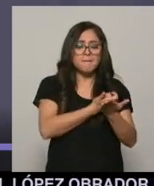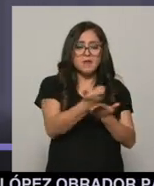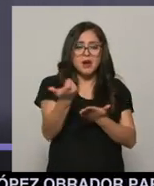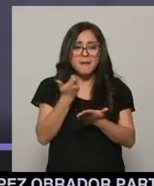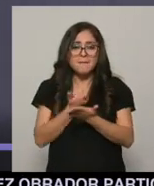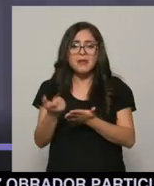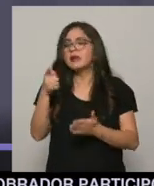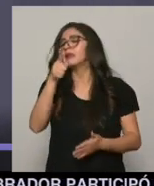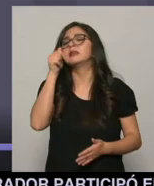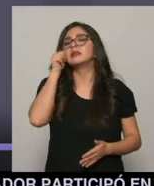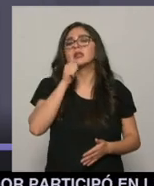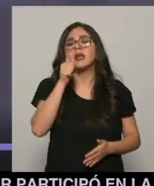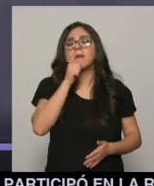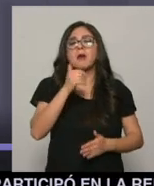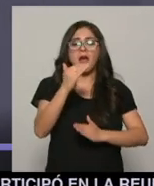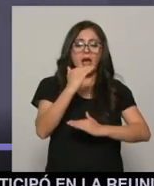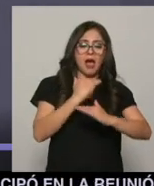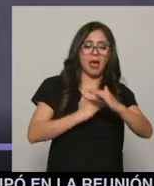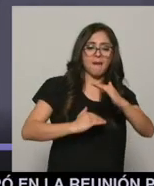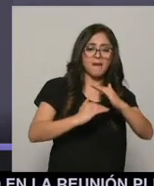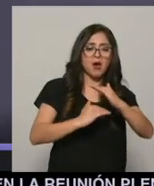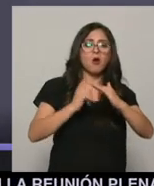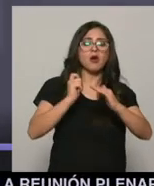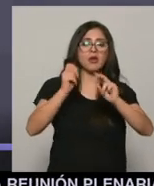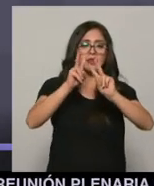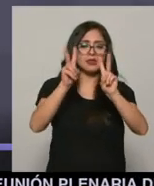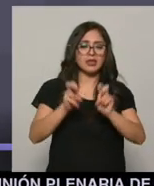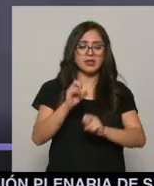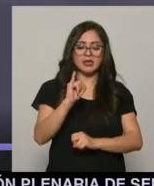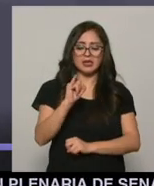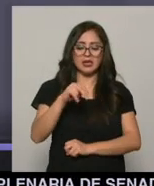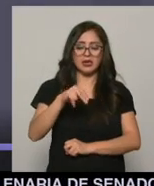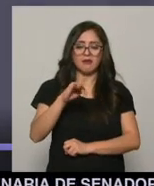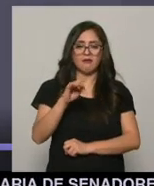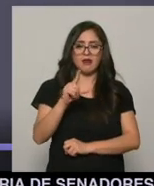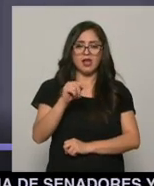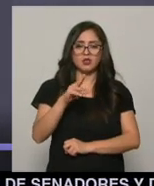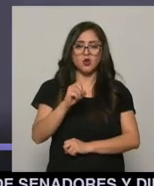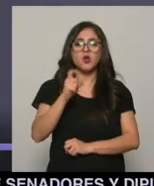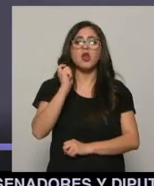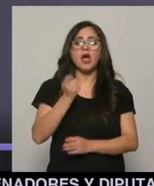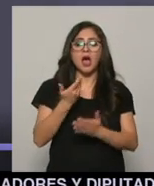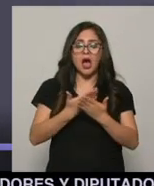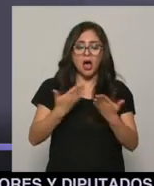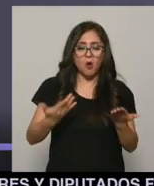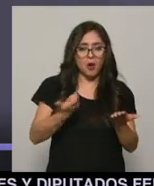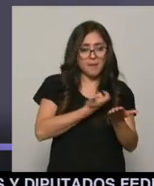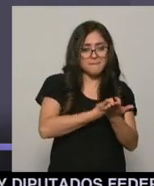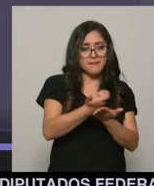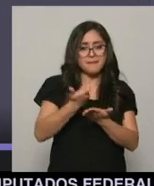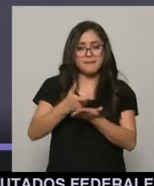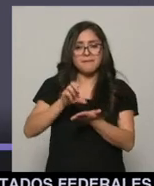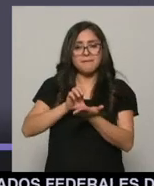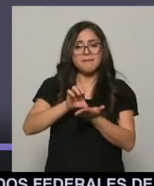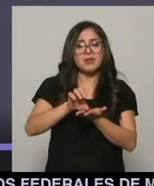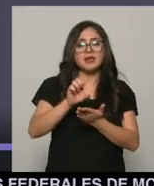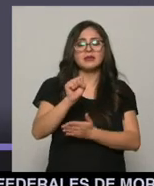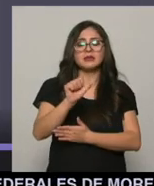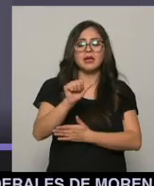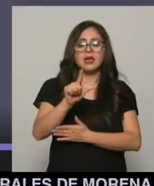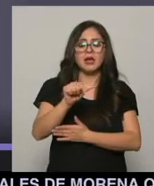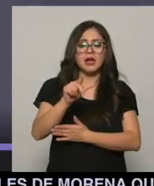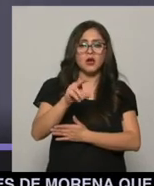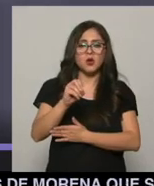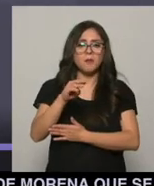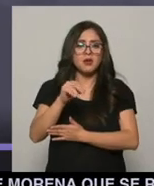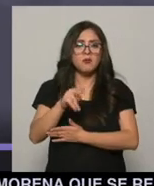debía siempre estar por abajo del índice inflacionario. Ahora el salario creció, el salario mínimo, el crecimiento más alto